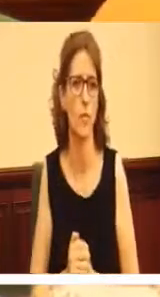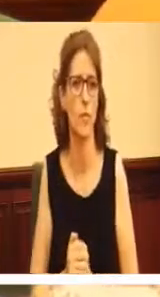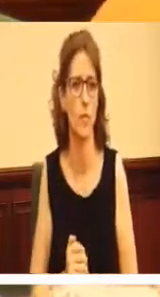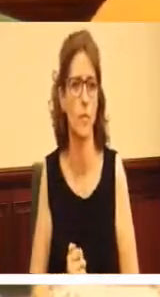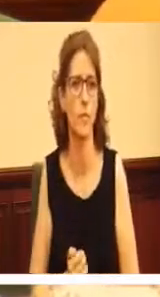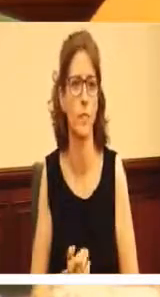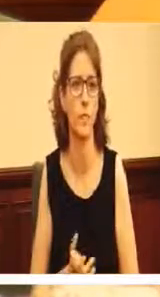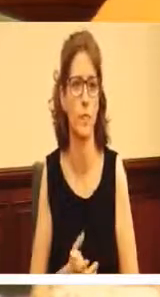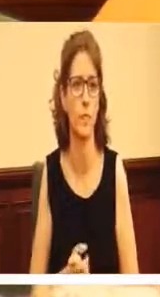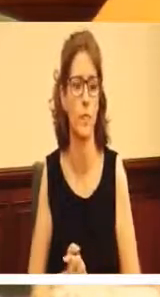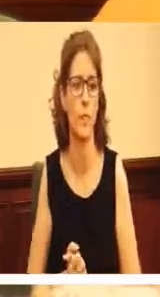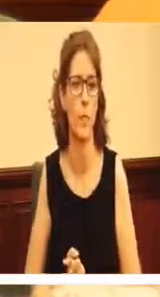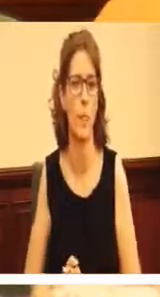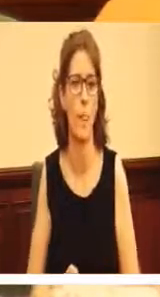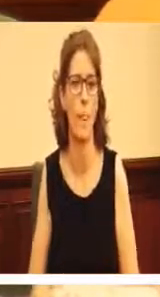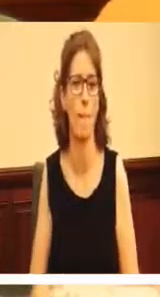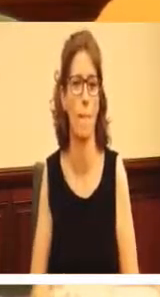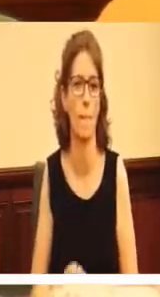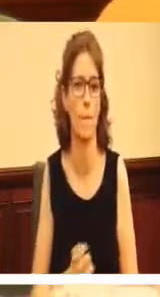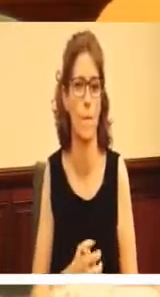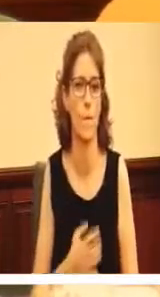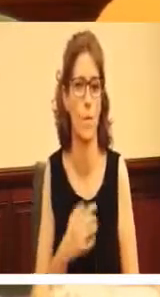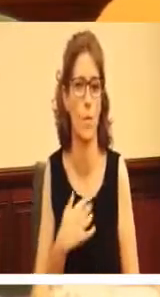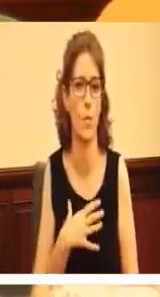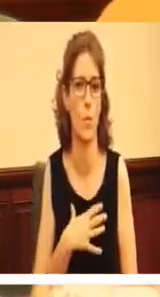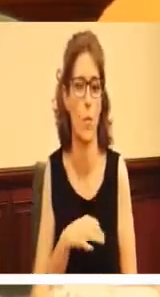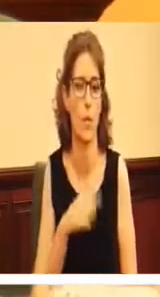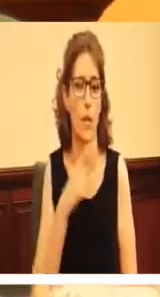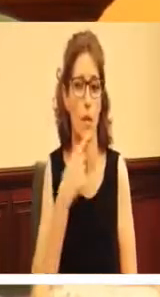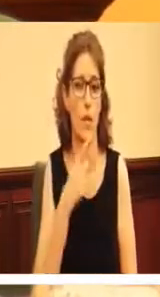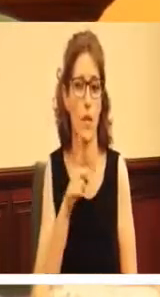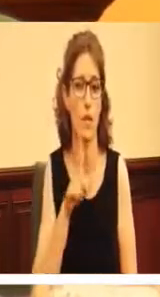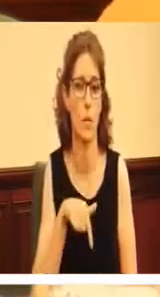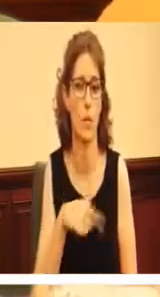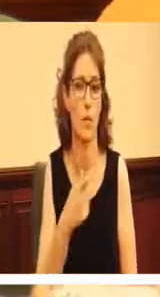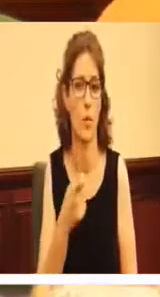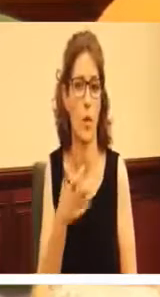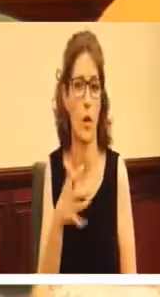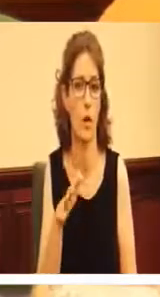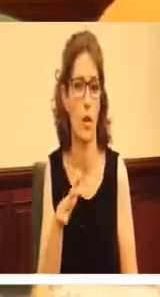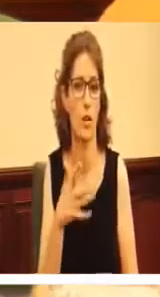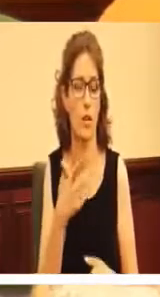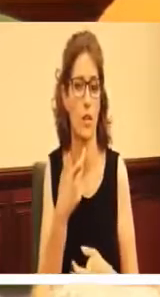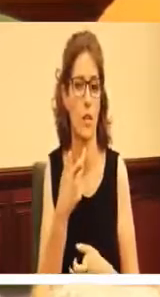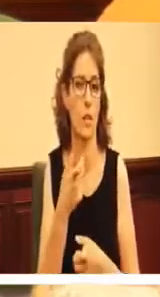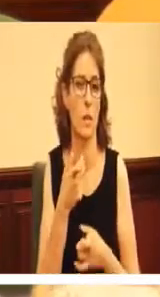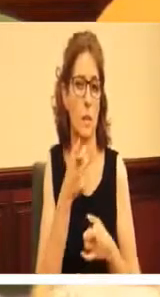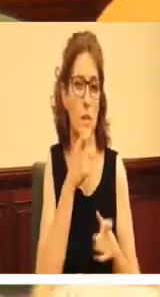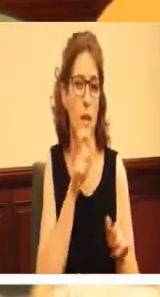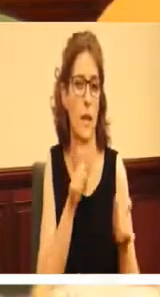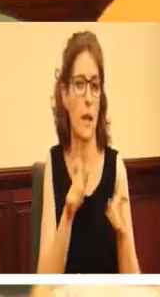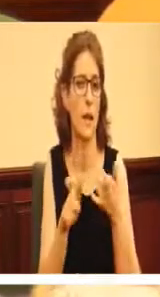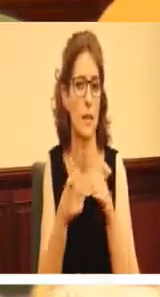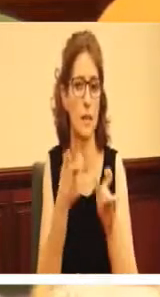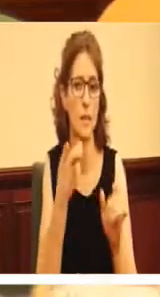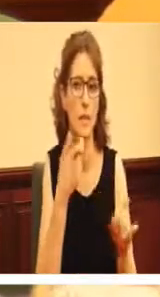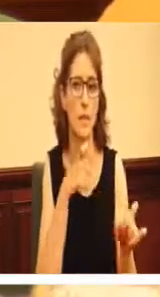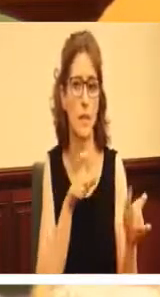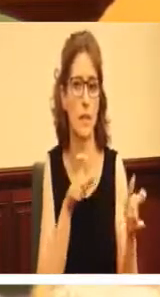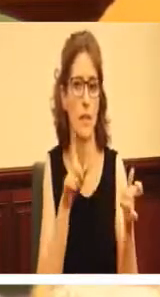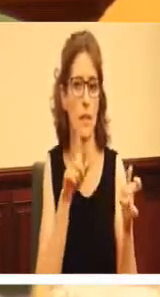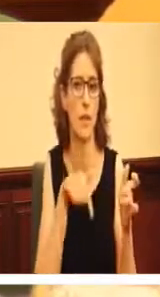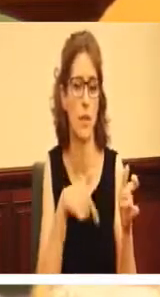Y podría empañarles este momento y dirigir también algunas palabritas para el